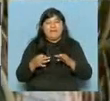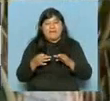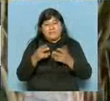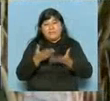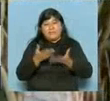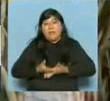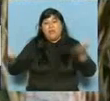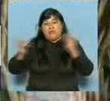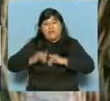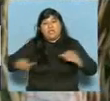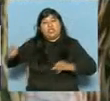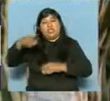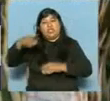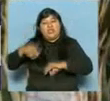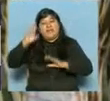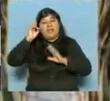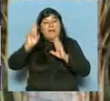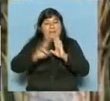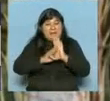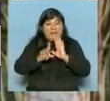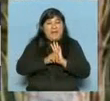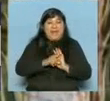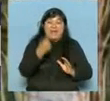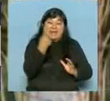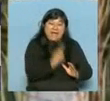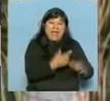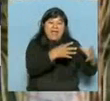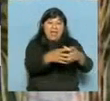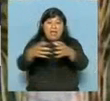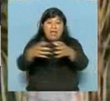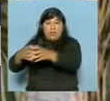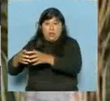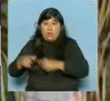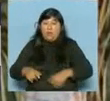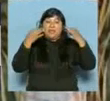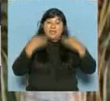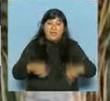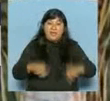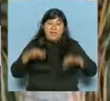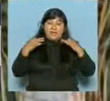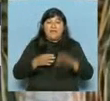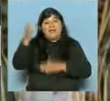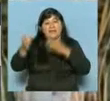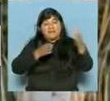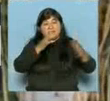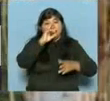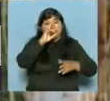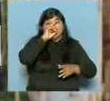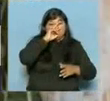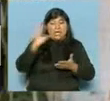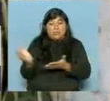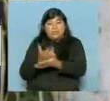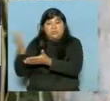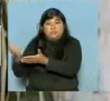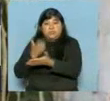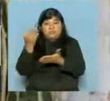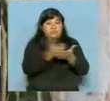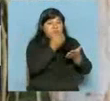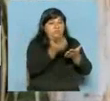bueno, y que cada partido se haga cargo de limpiar de todo lo que ha colgado, lo que han puesto en los